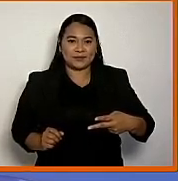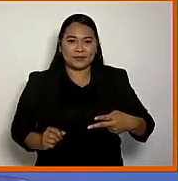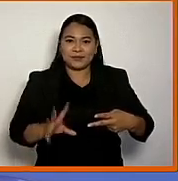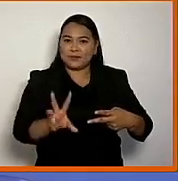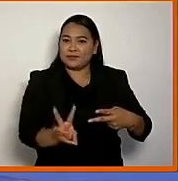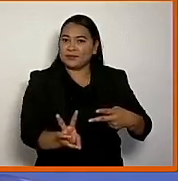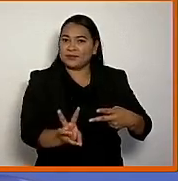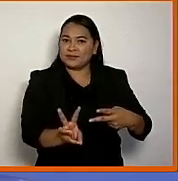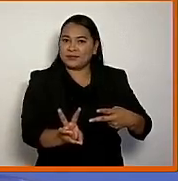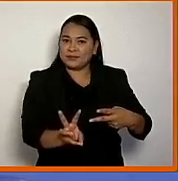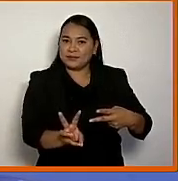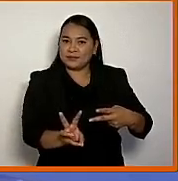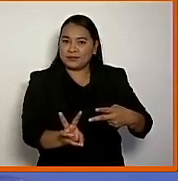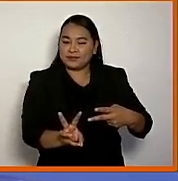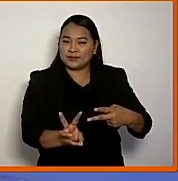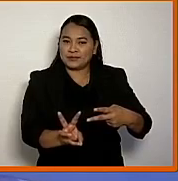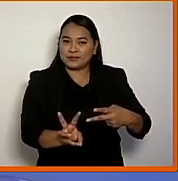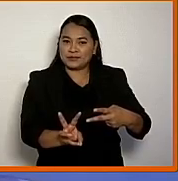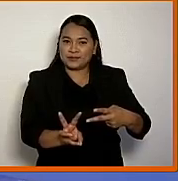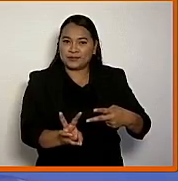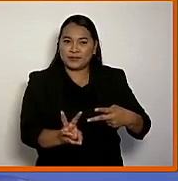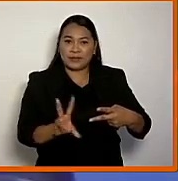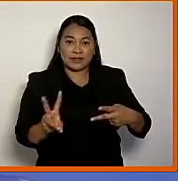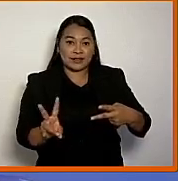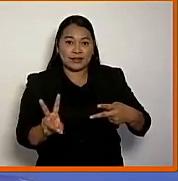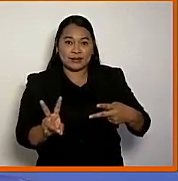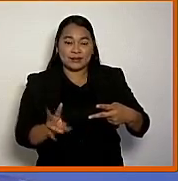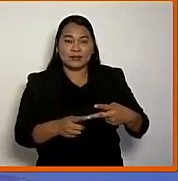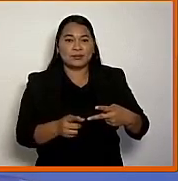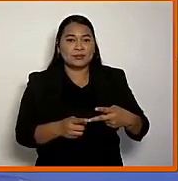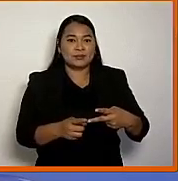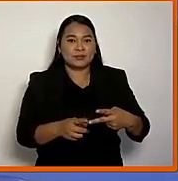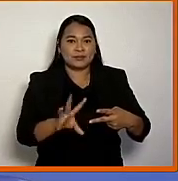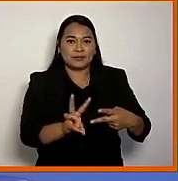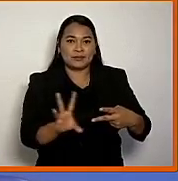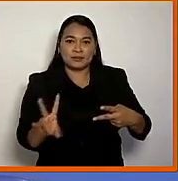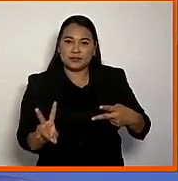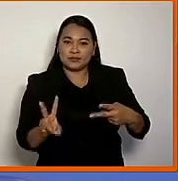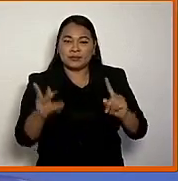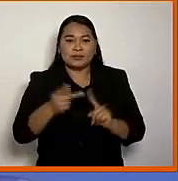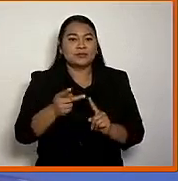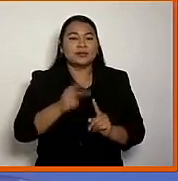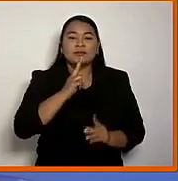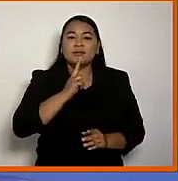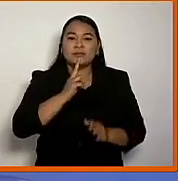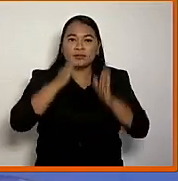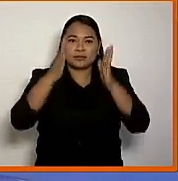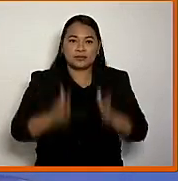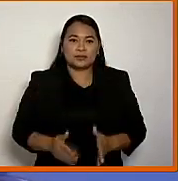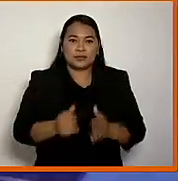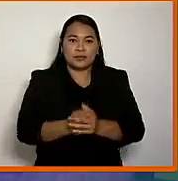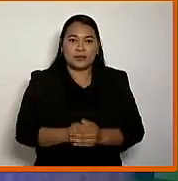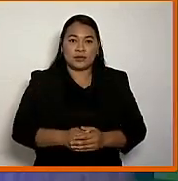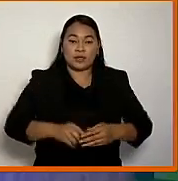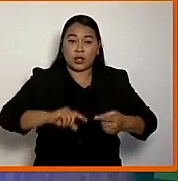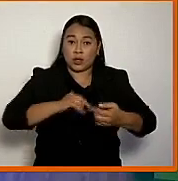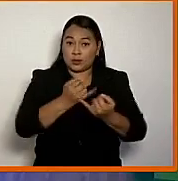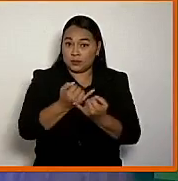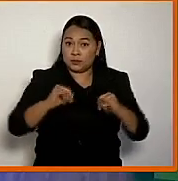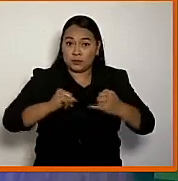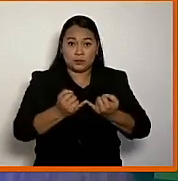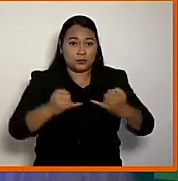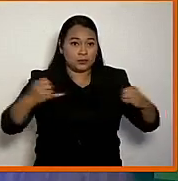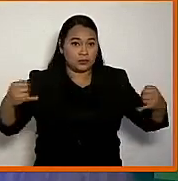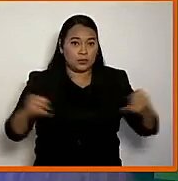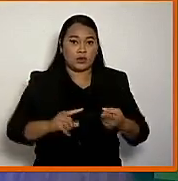6, segundo dígito. 7, segundo número favorecido, 67, con su catrachada Mecate. Con mucho gusto te repito